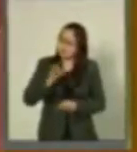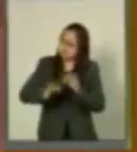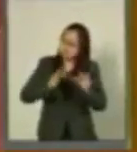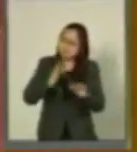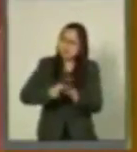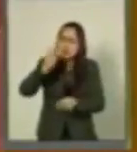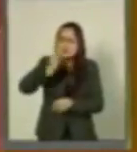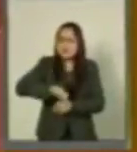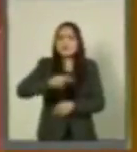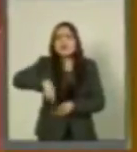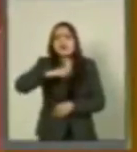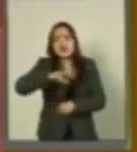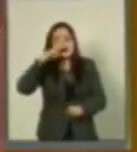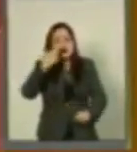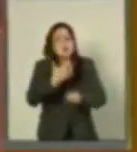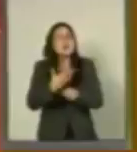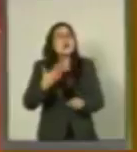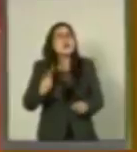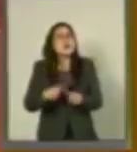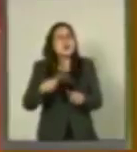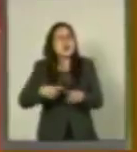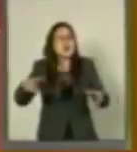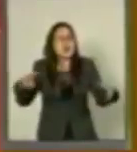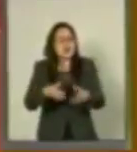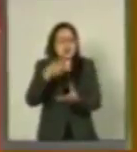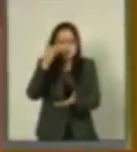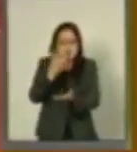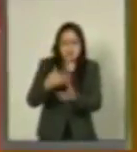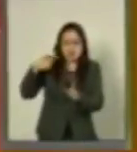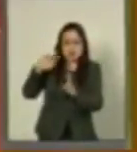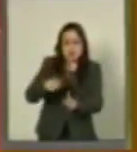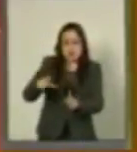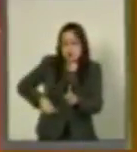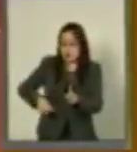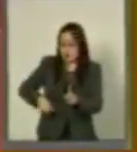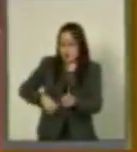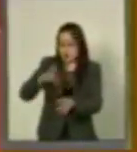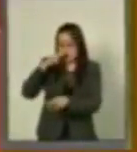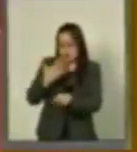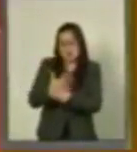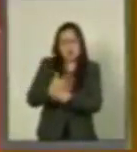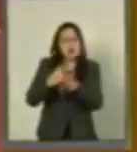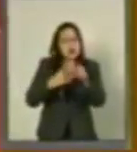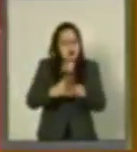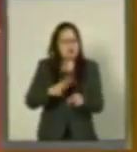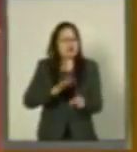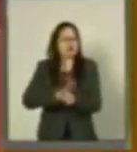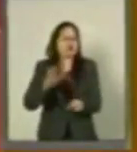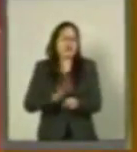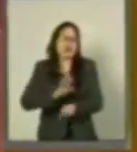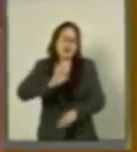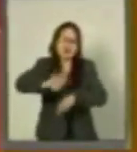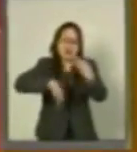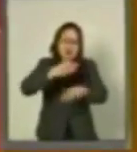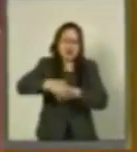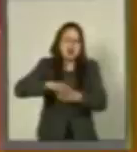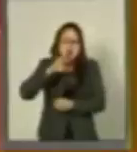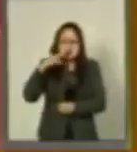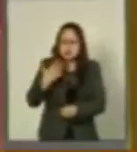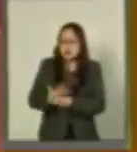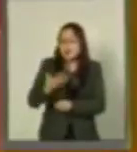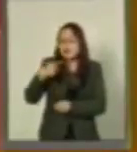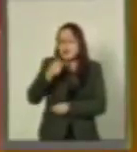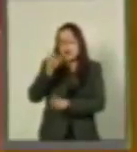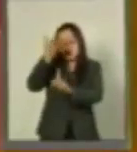la responsabilidad no recae solo en el gobierno. Efectivamente es de todos,